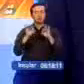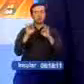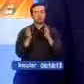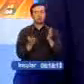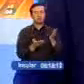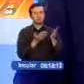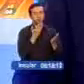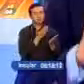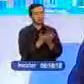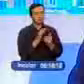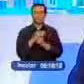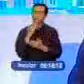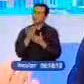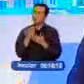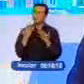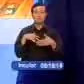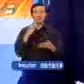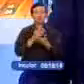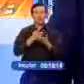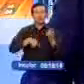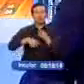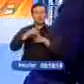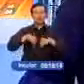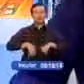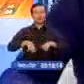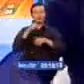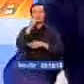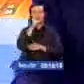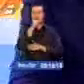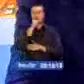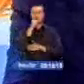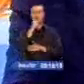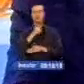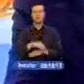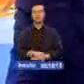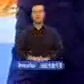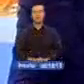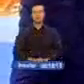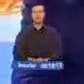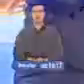CNE, muchas gracias. Bueno, hacemos una brevísima pausa y regresamos con más entrevistas aquí en Pensamiento Crítico.